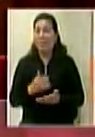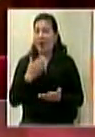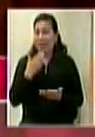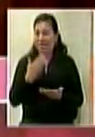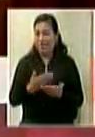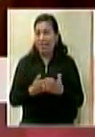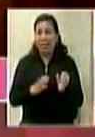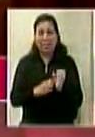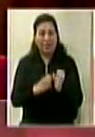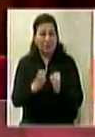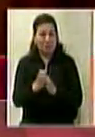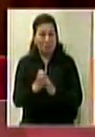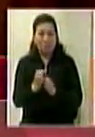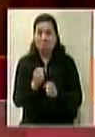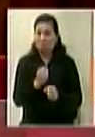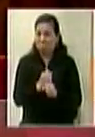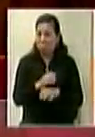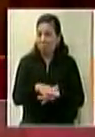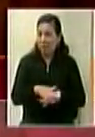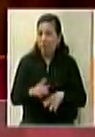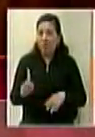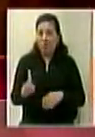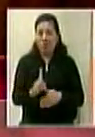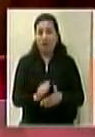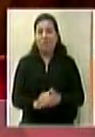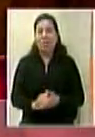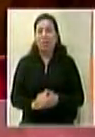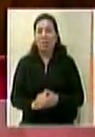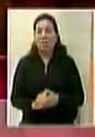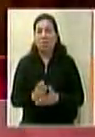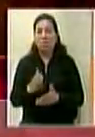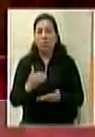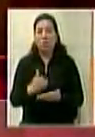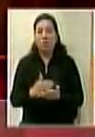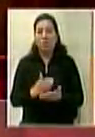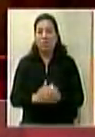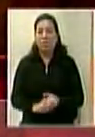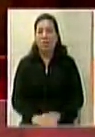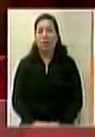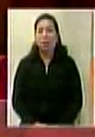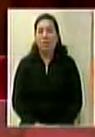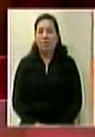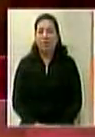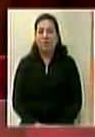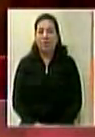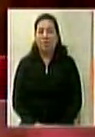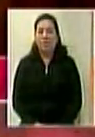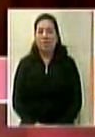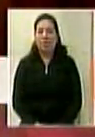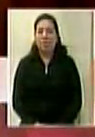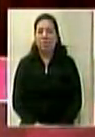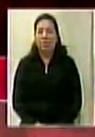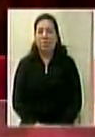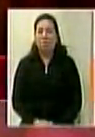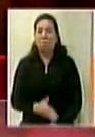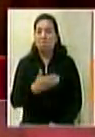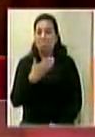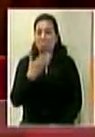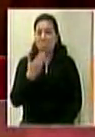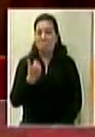Agradecerle al equipo organizador y a todos ustedes, señores y señores, por su participación en